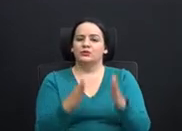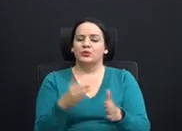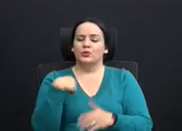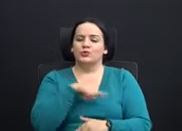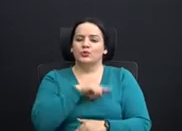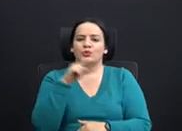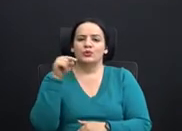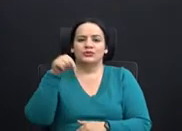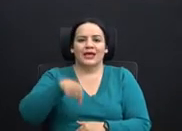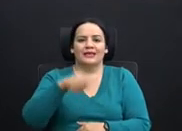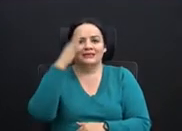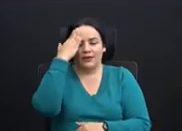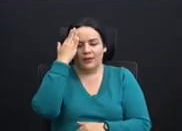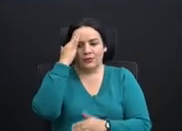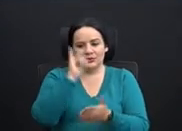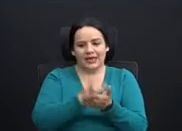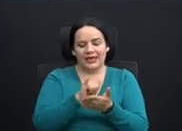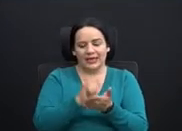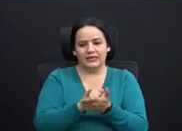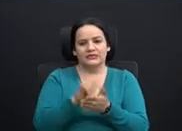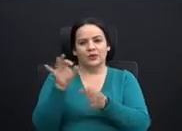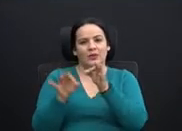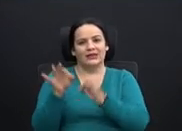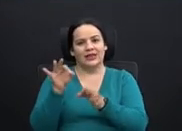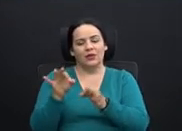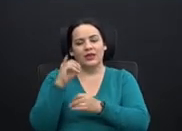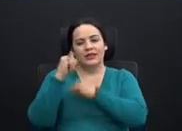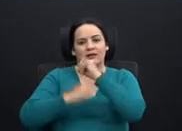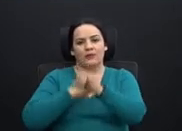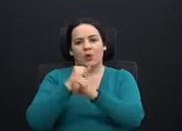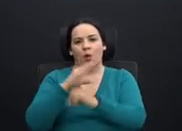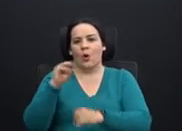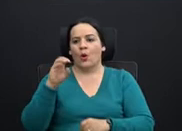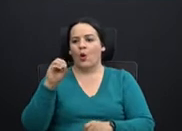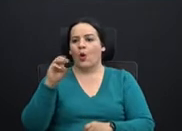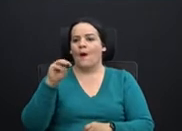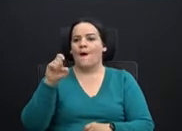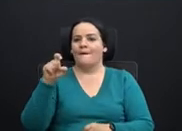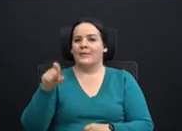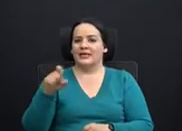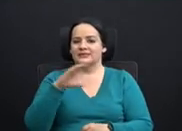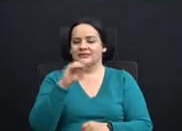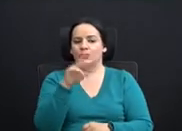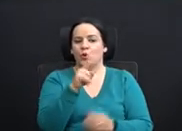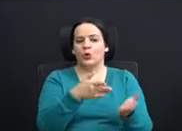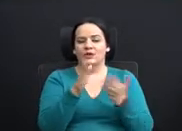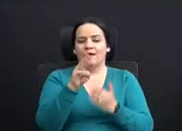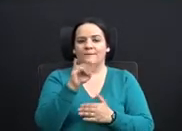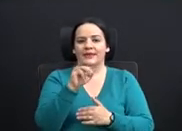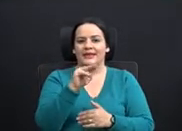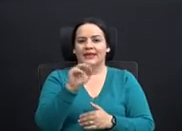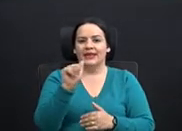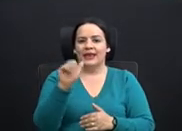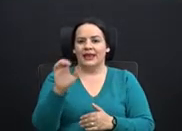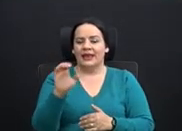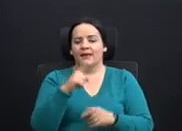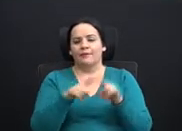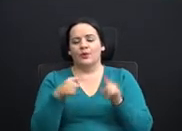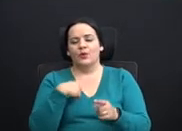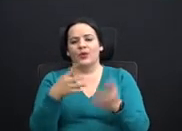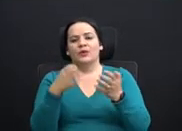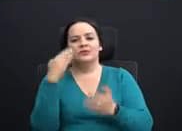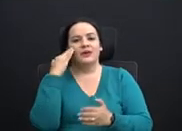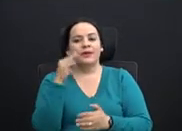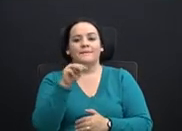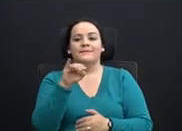sabemos que este litigio internacional lo lleva COMEX y que no lo lleva el MINAE, pero yo lo que quisiera saber es si el MINAE está planificando,